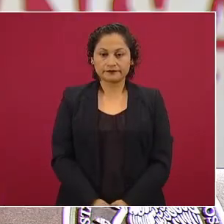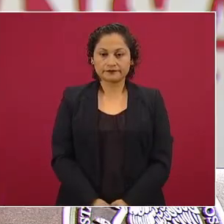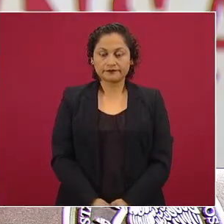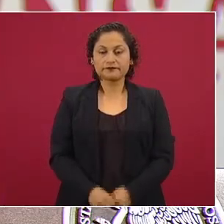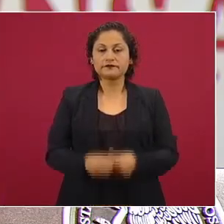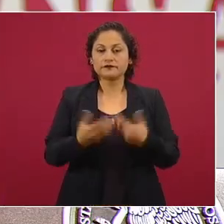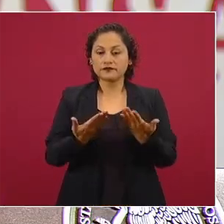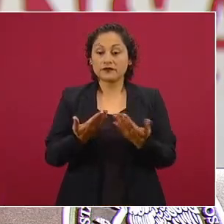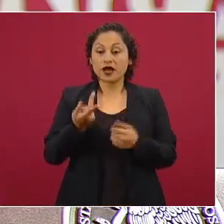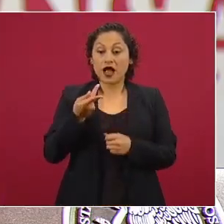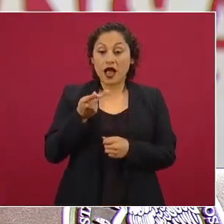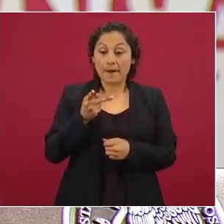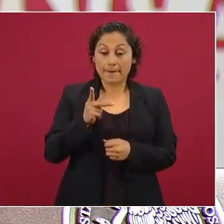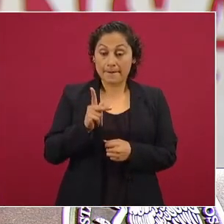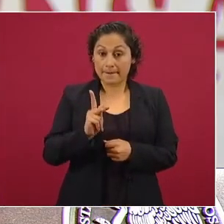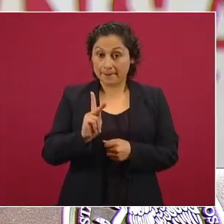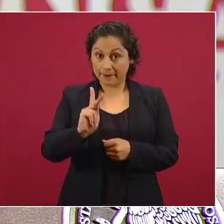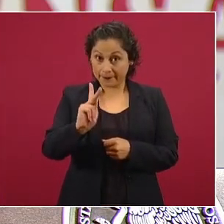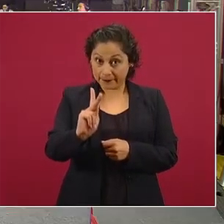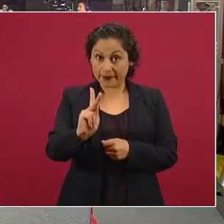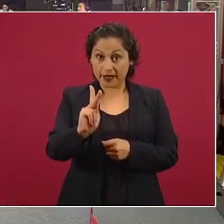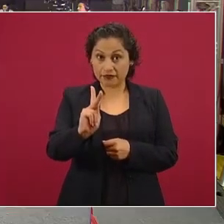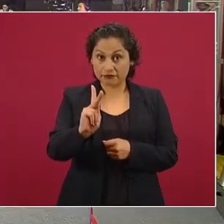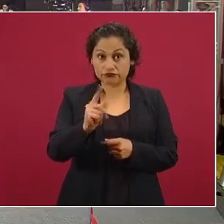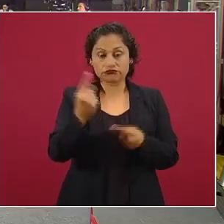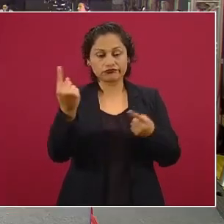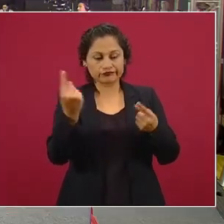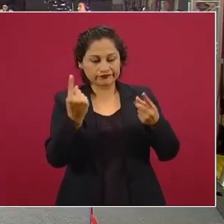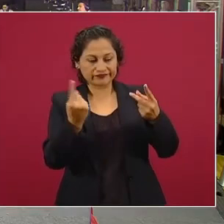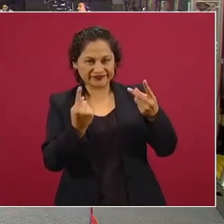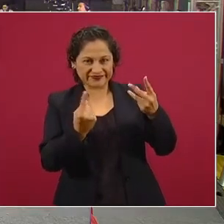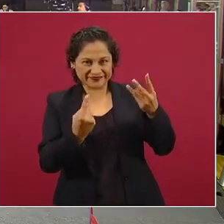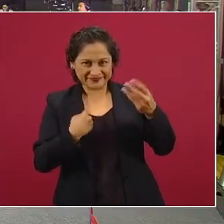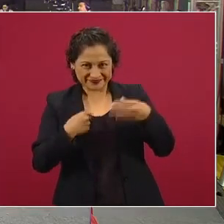Sin embargo, con todo, ¿sí?,